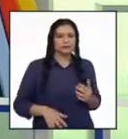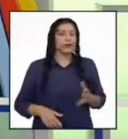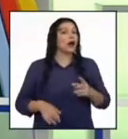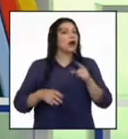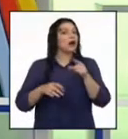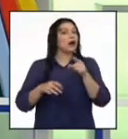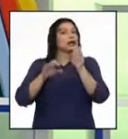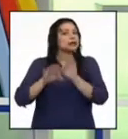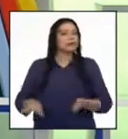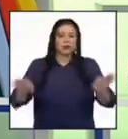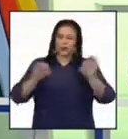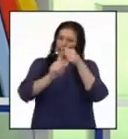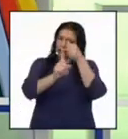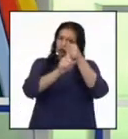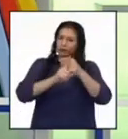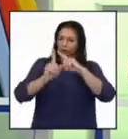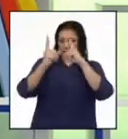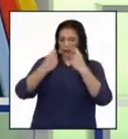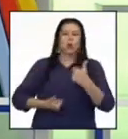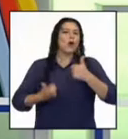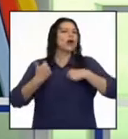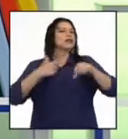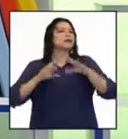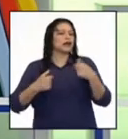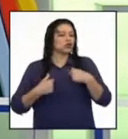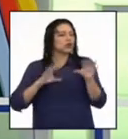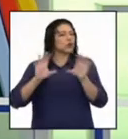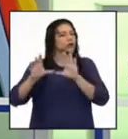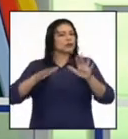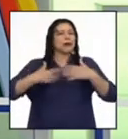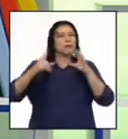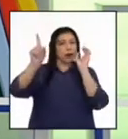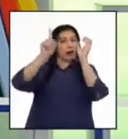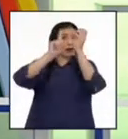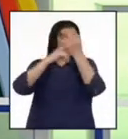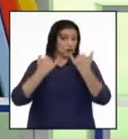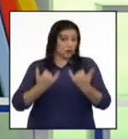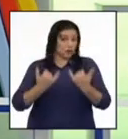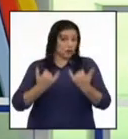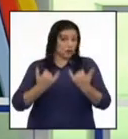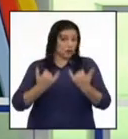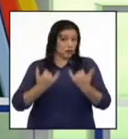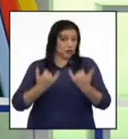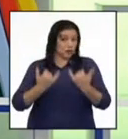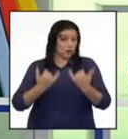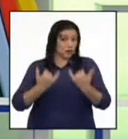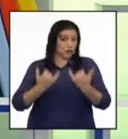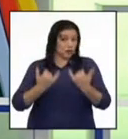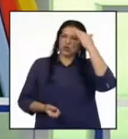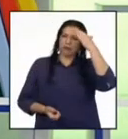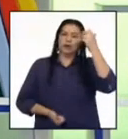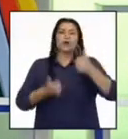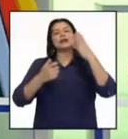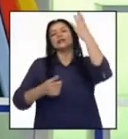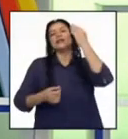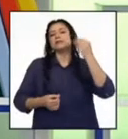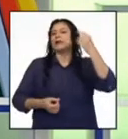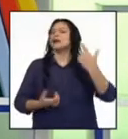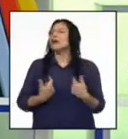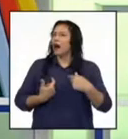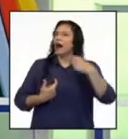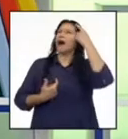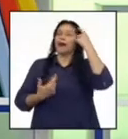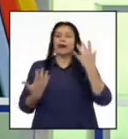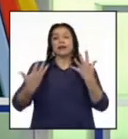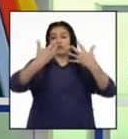Es importante que te preguntes, ¿qué actividades debo realizar para lograr el reto? ¿Qué necesito conocer? ¿Qué experiencias tengo